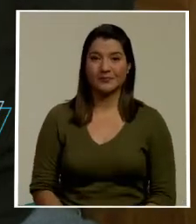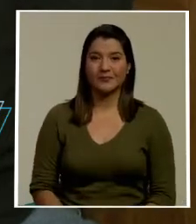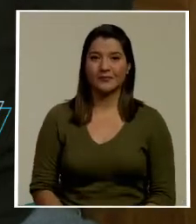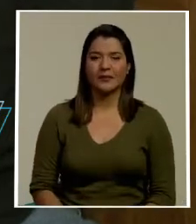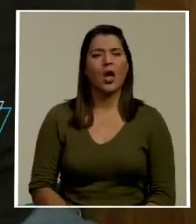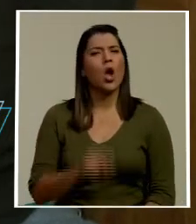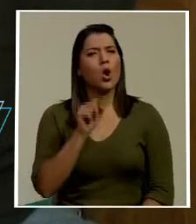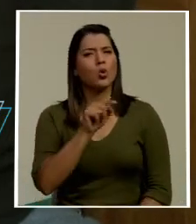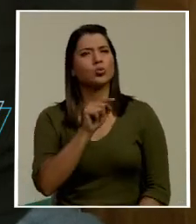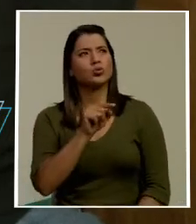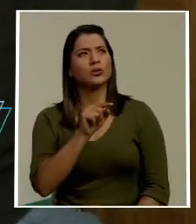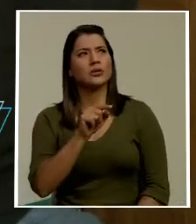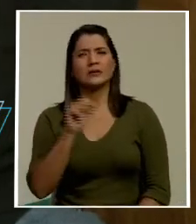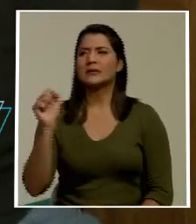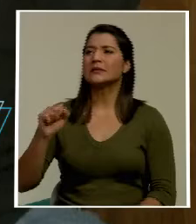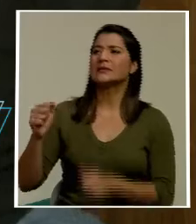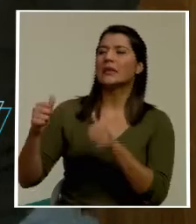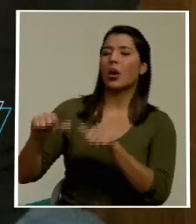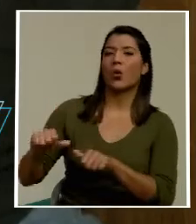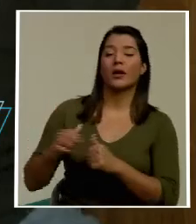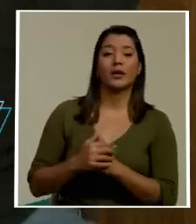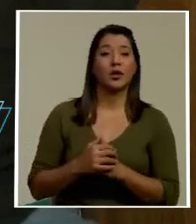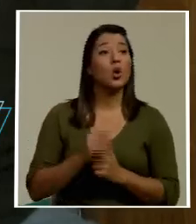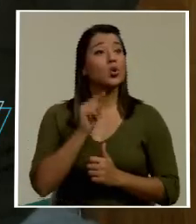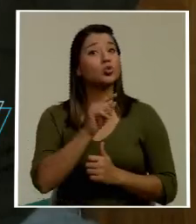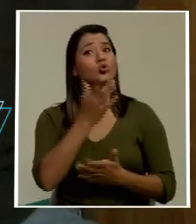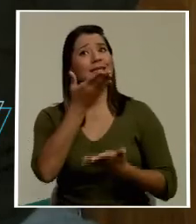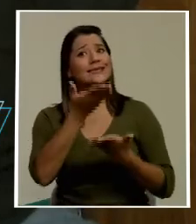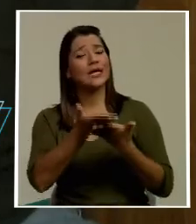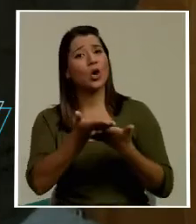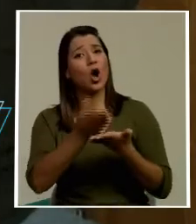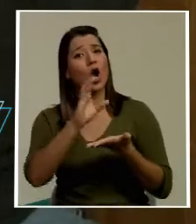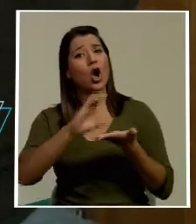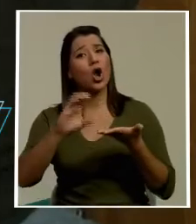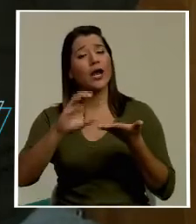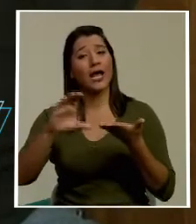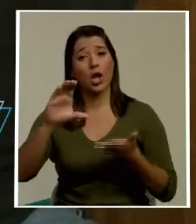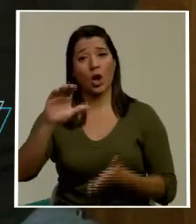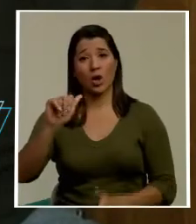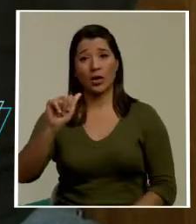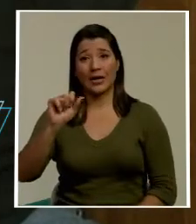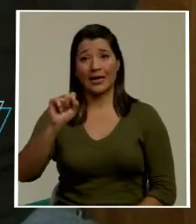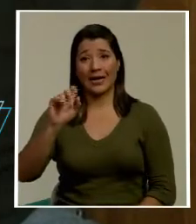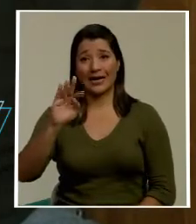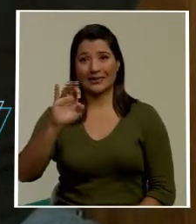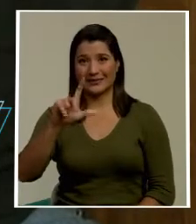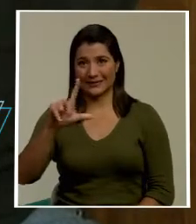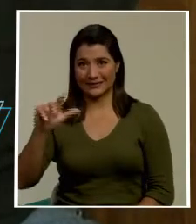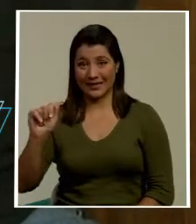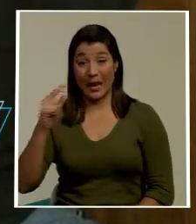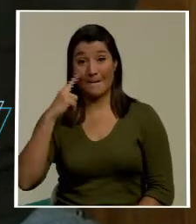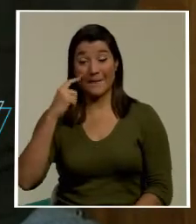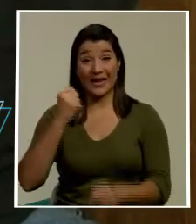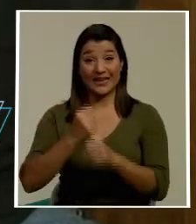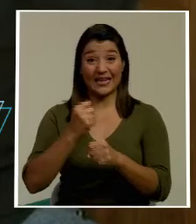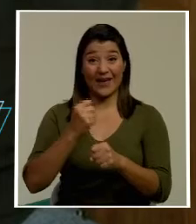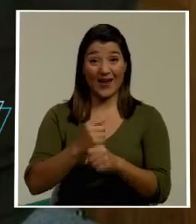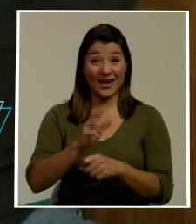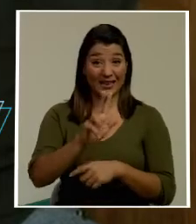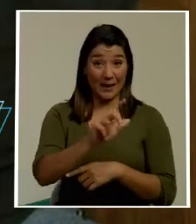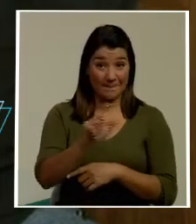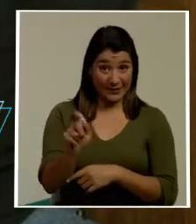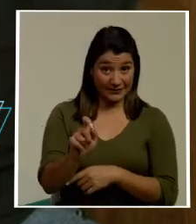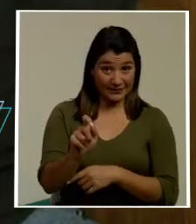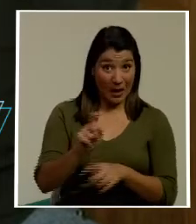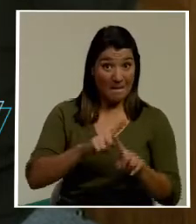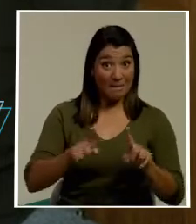Vos llegaste al Castella para trabajar 3 meses y te quedaste 30 años.